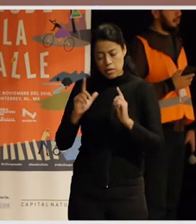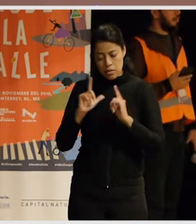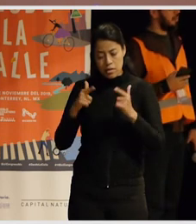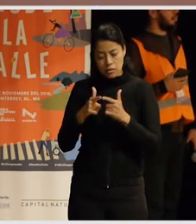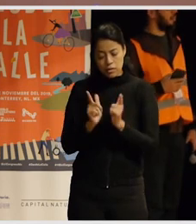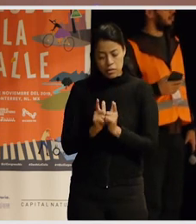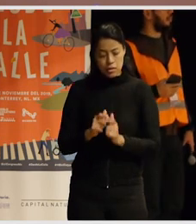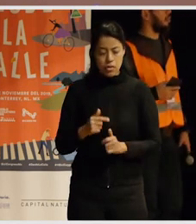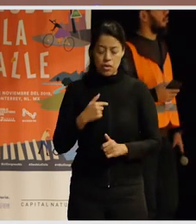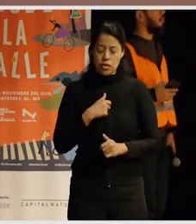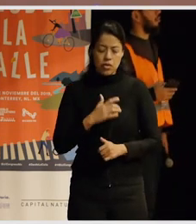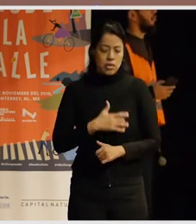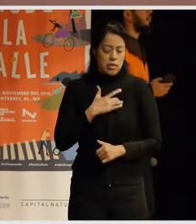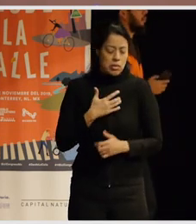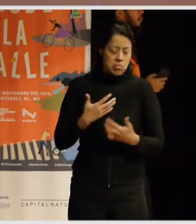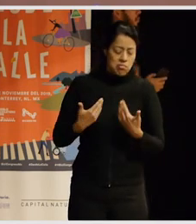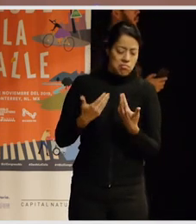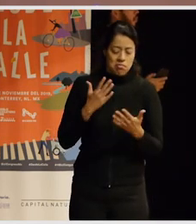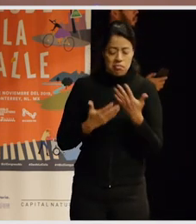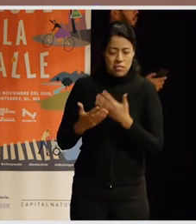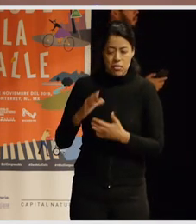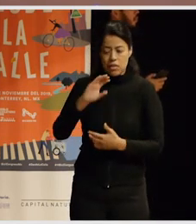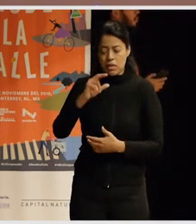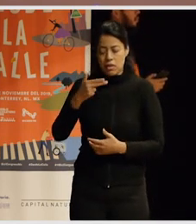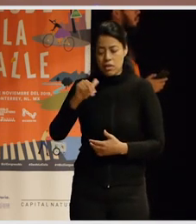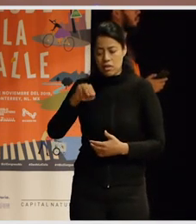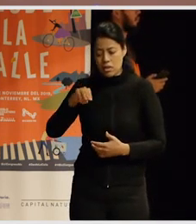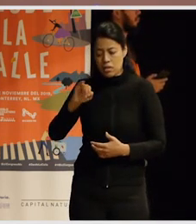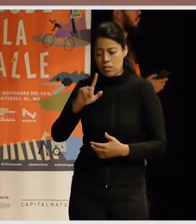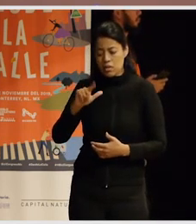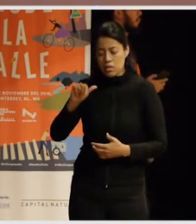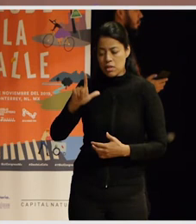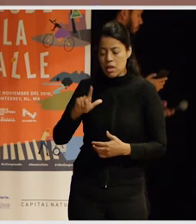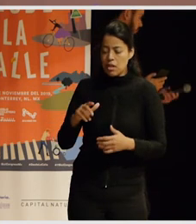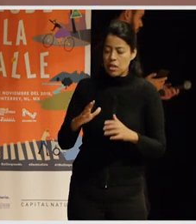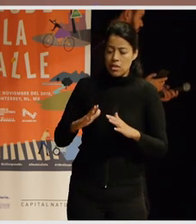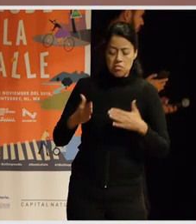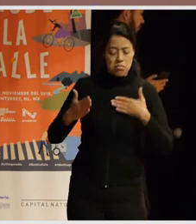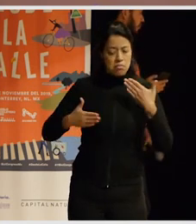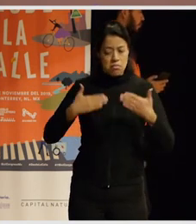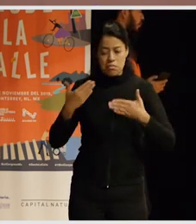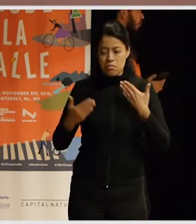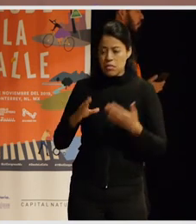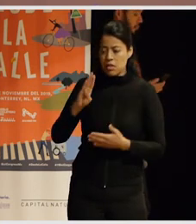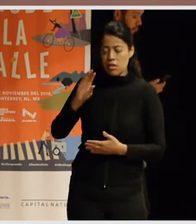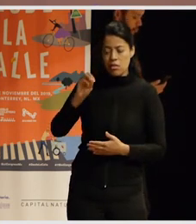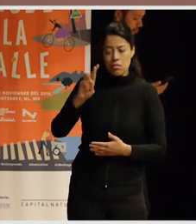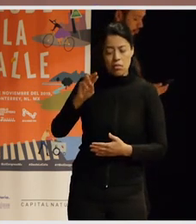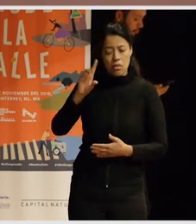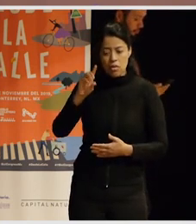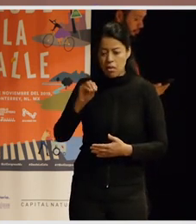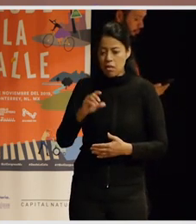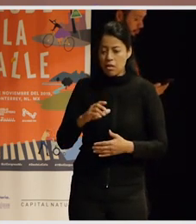sentimientos encontrados con el bordo y con el chamizal porque el chamizal ya su vocación es recreativa no entonces hay muchos ciclistas urbanos que